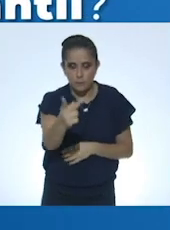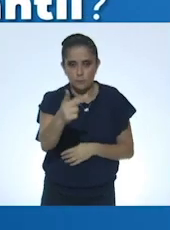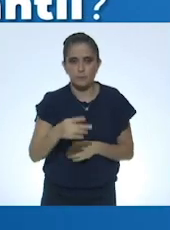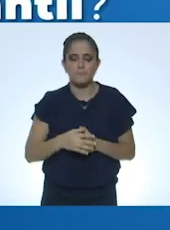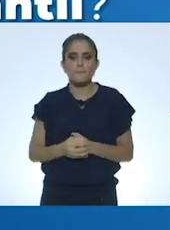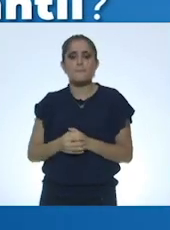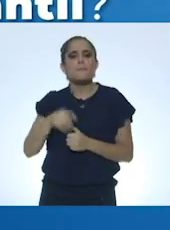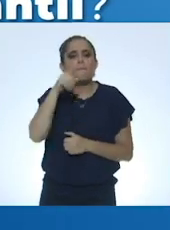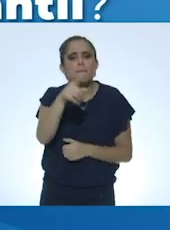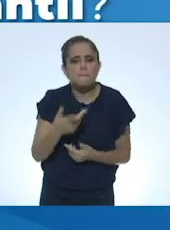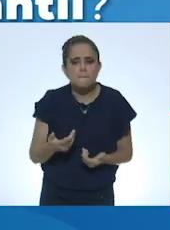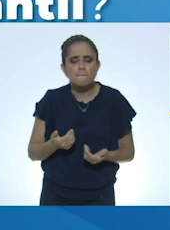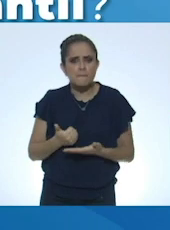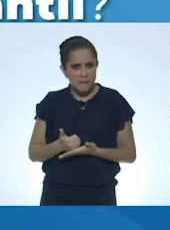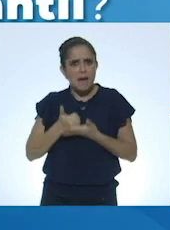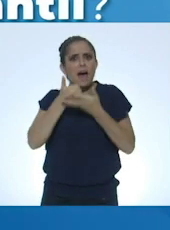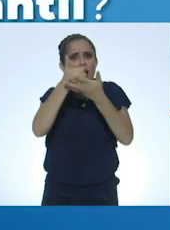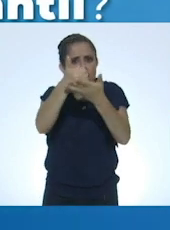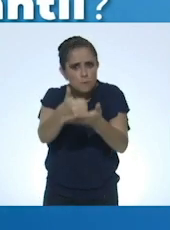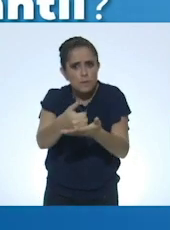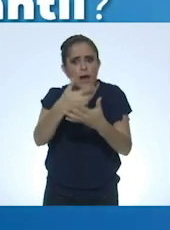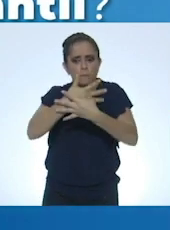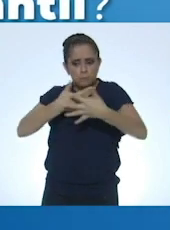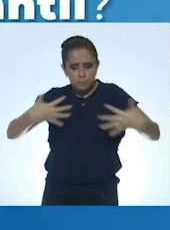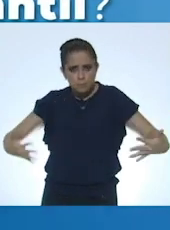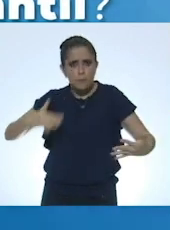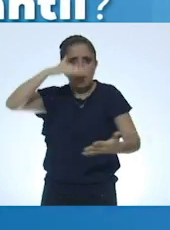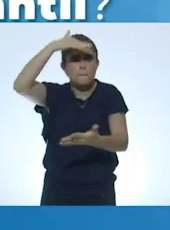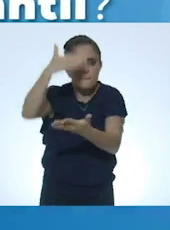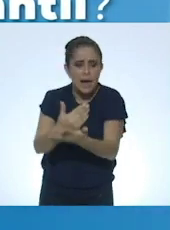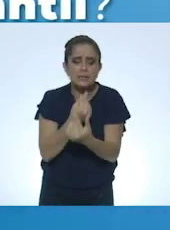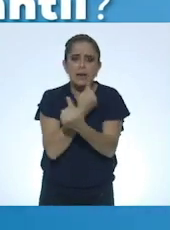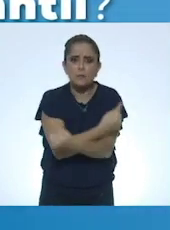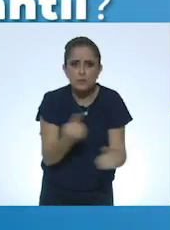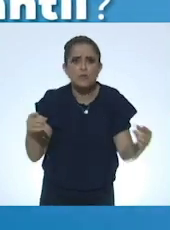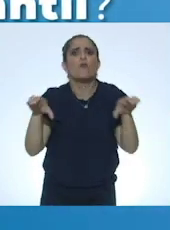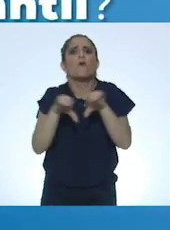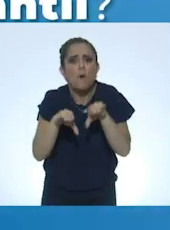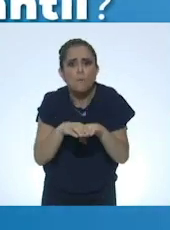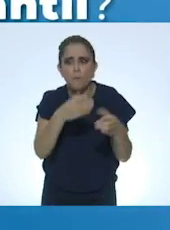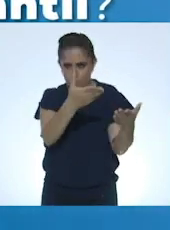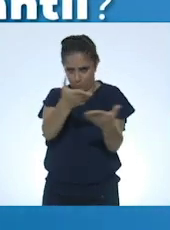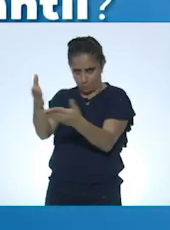¿Cómo podrías ayudar a eliminar la obesidad infantil?